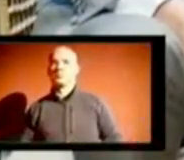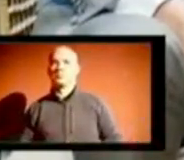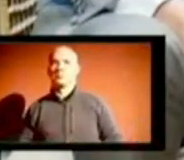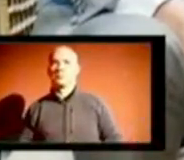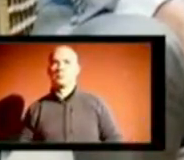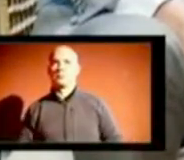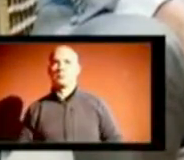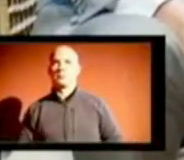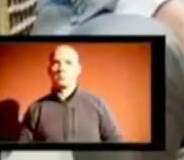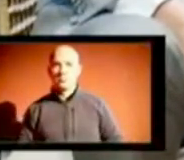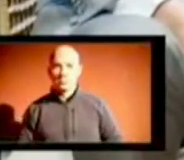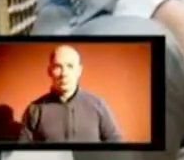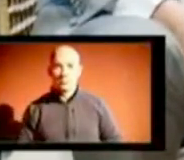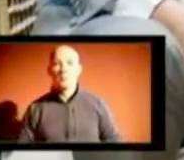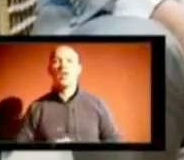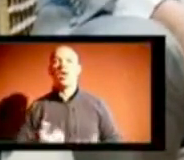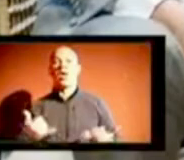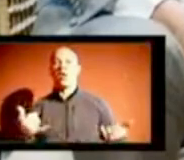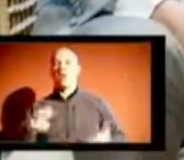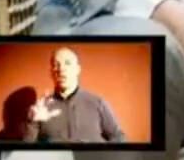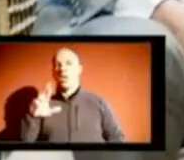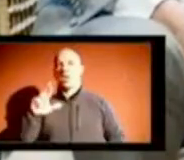cargos al exsecretario Raúl Maldonado.